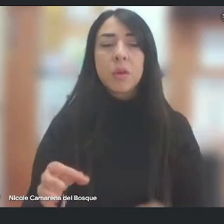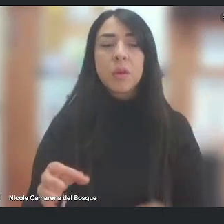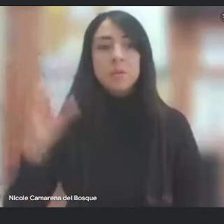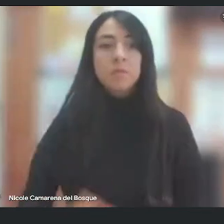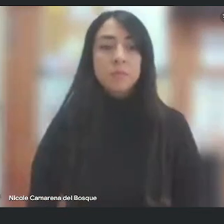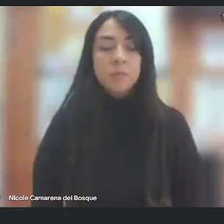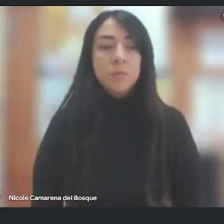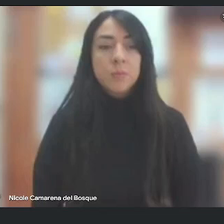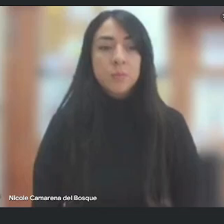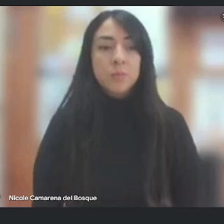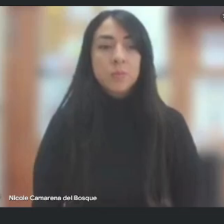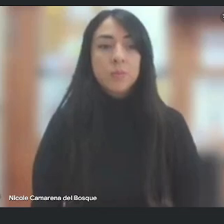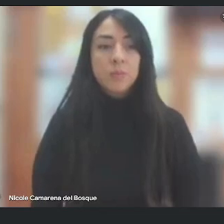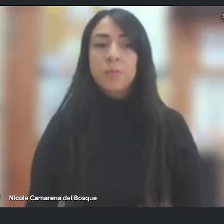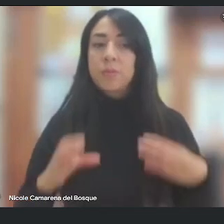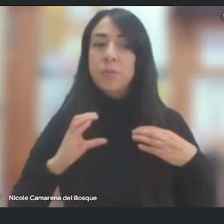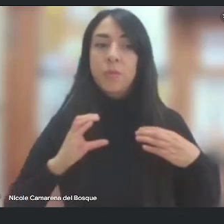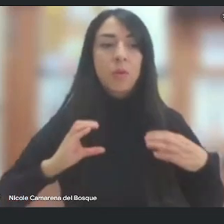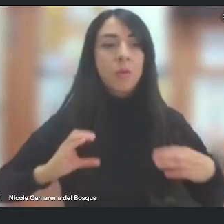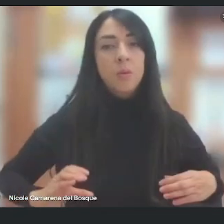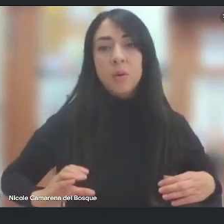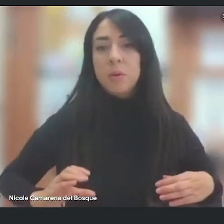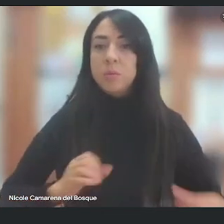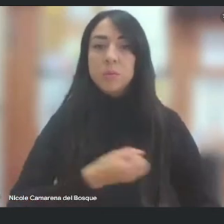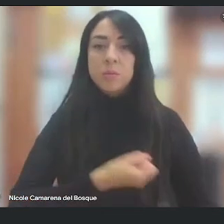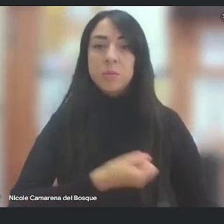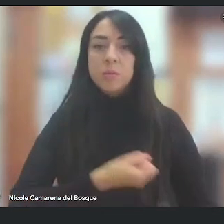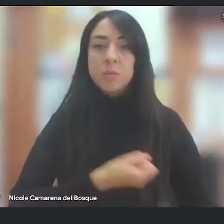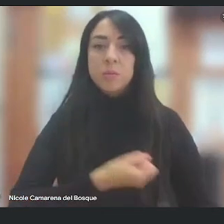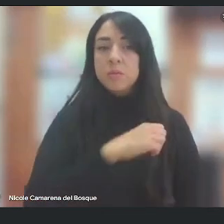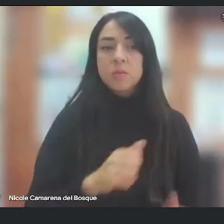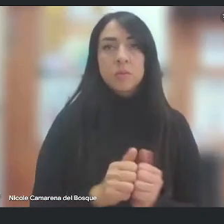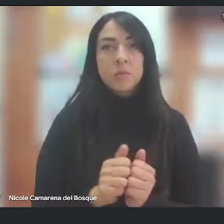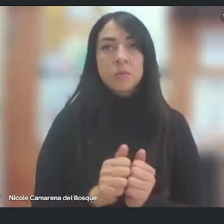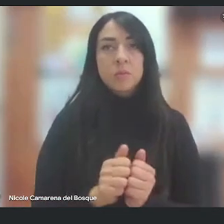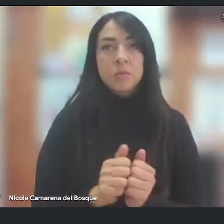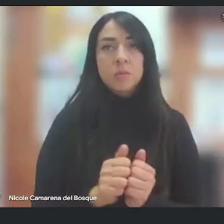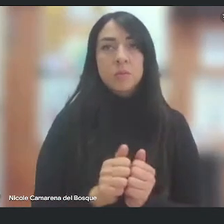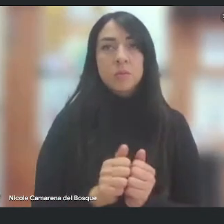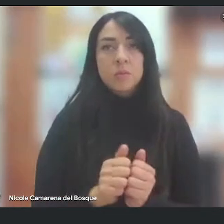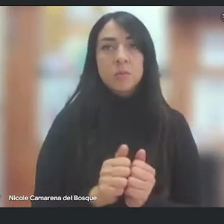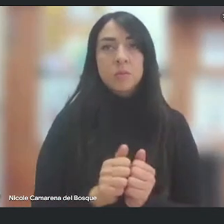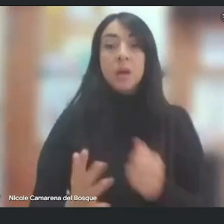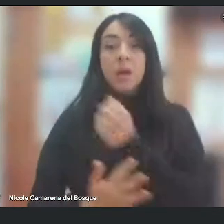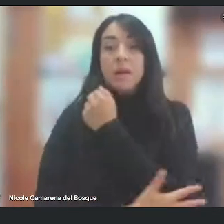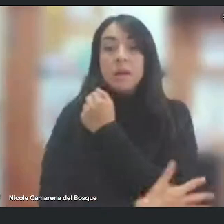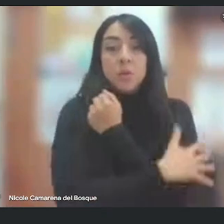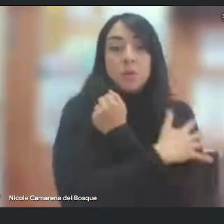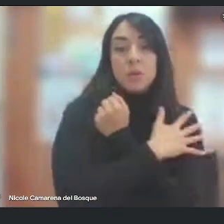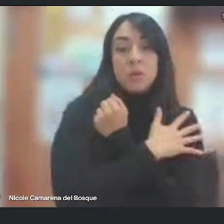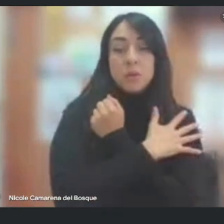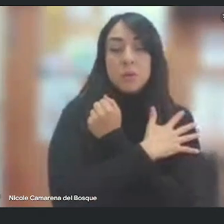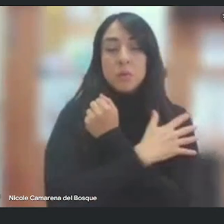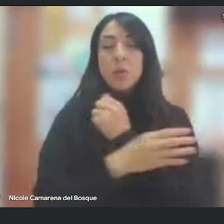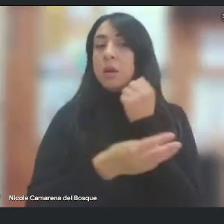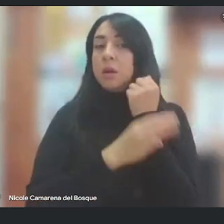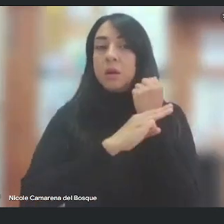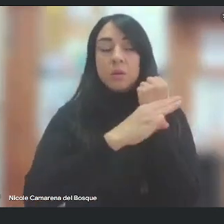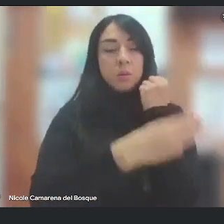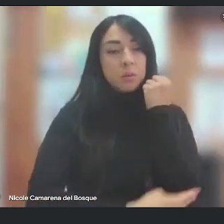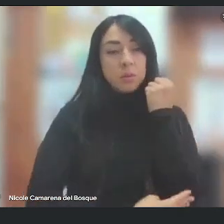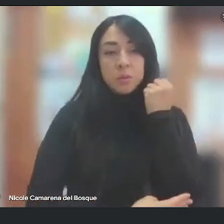la salud sexual, al placer, al erotismo, a la reproducción, a la orientación y preferencia sexual, a